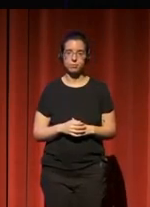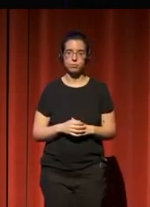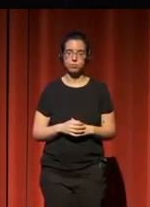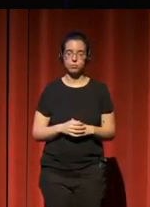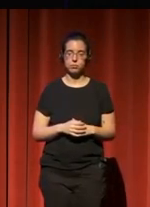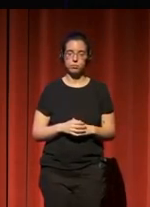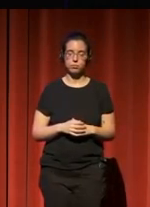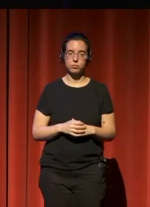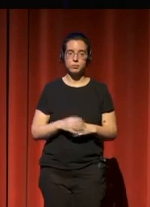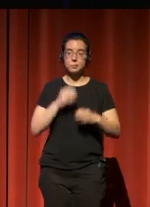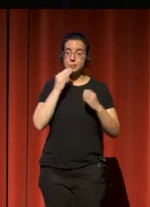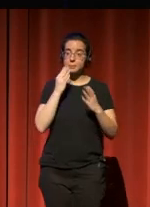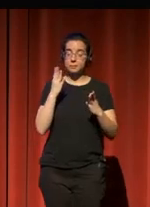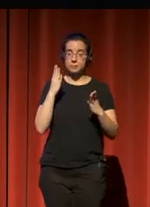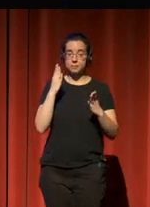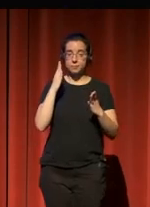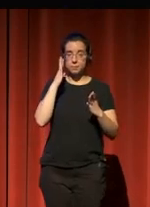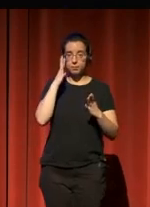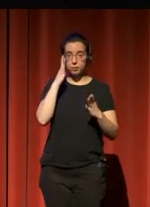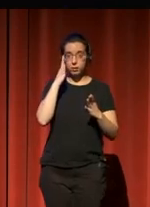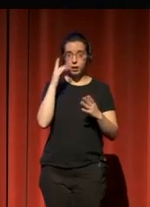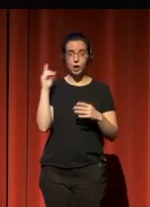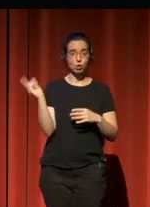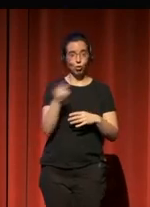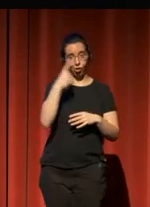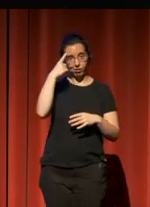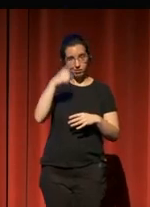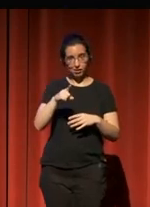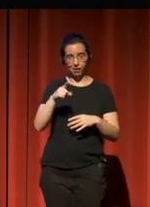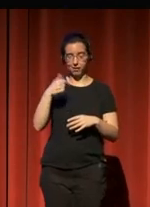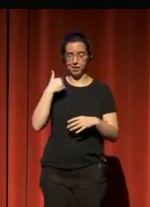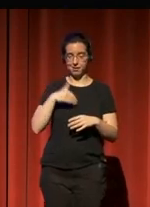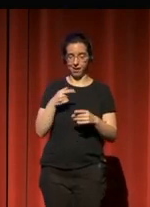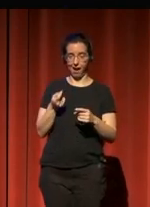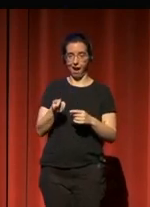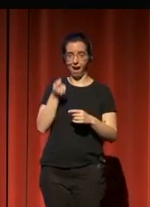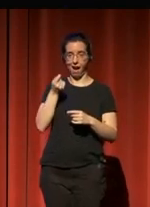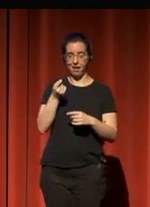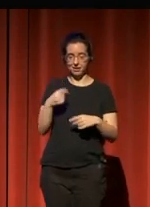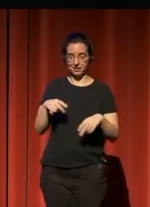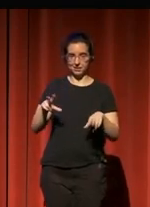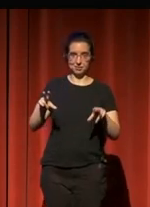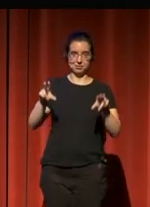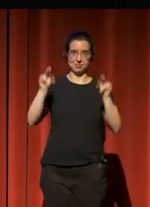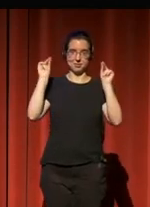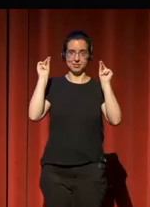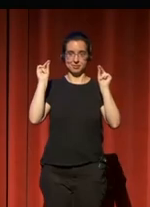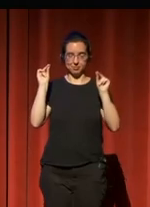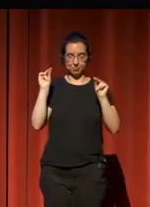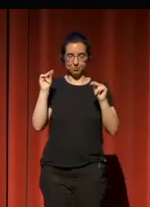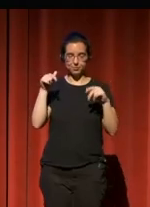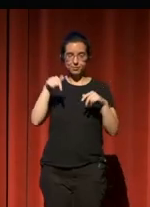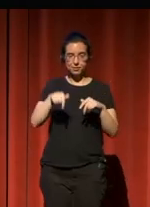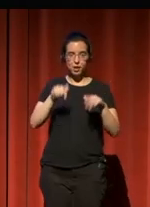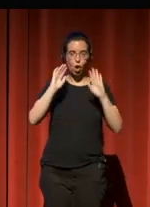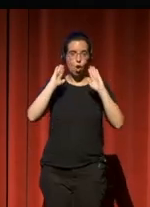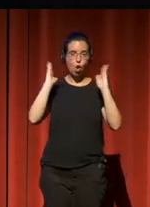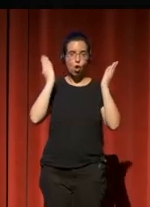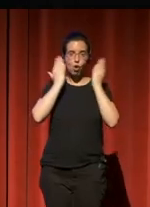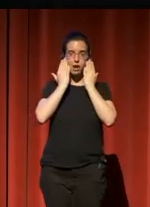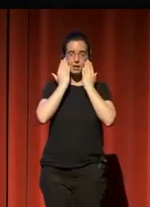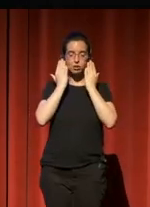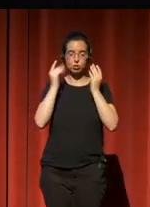gracias bueno como todos sabéis estamos casi llegando al final y en este congreso